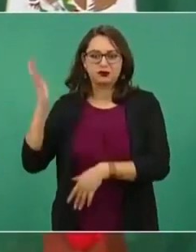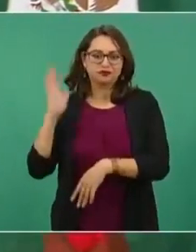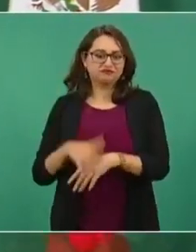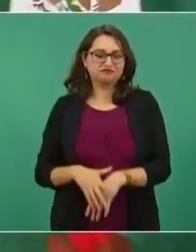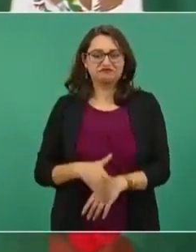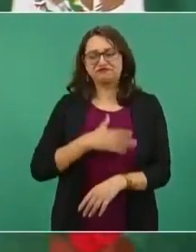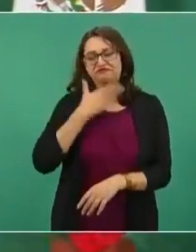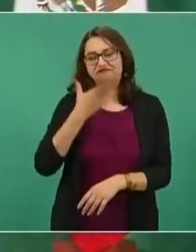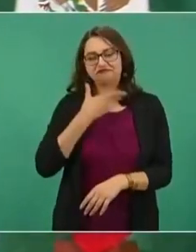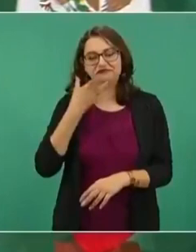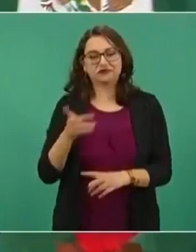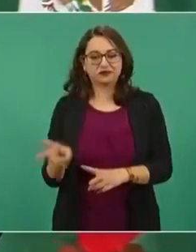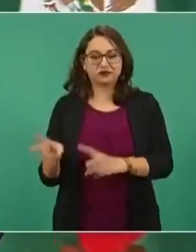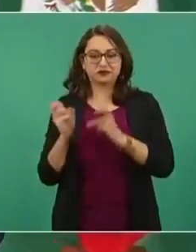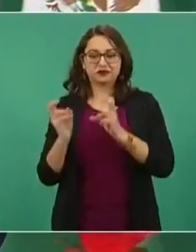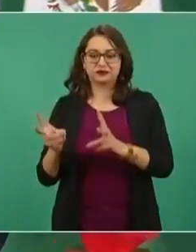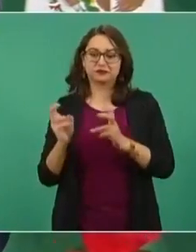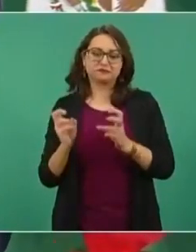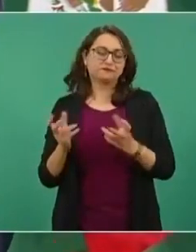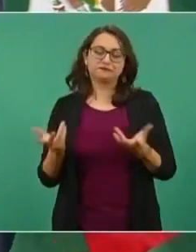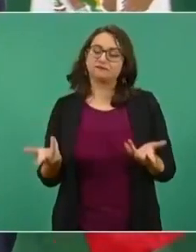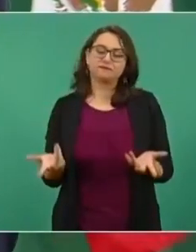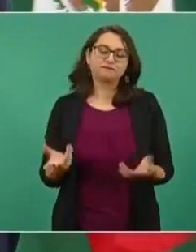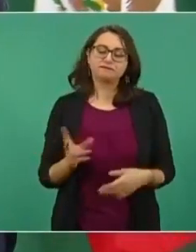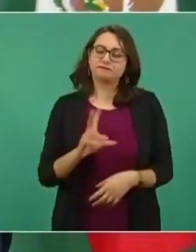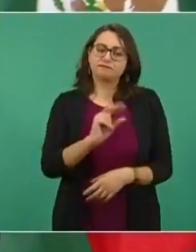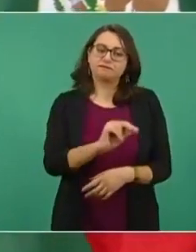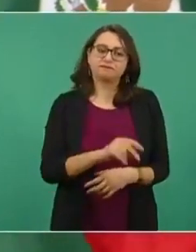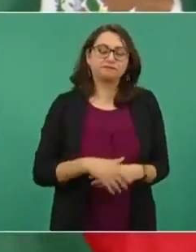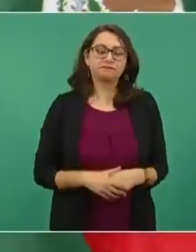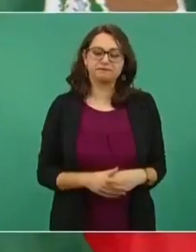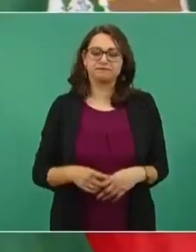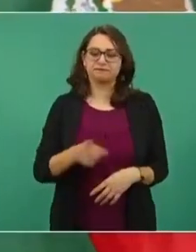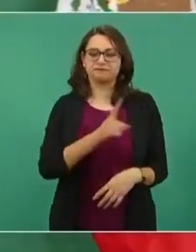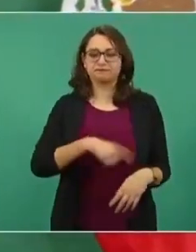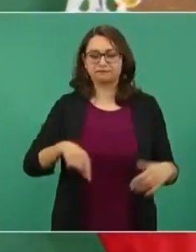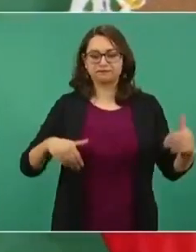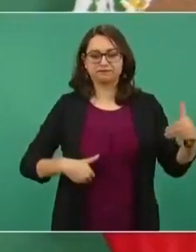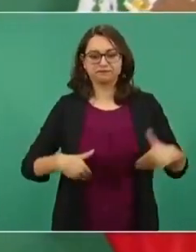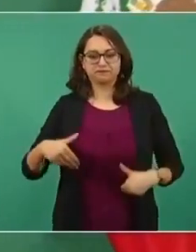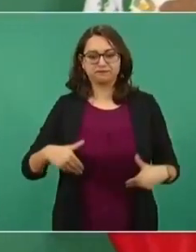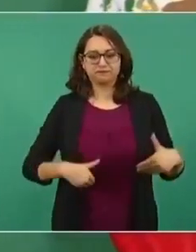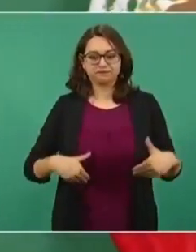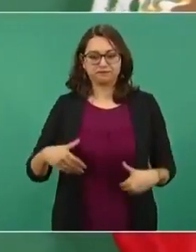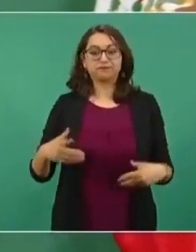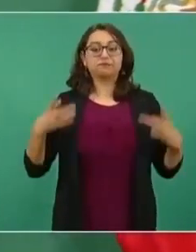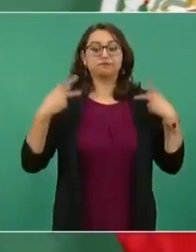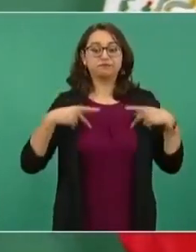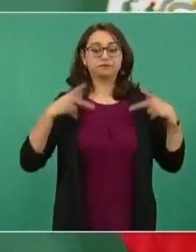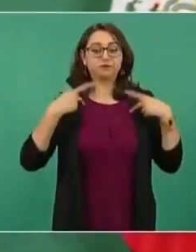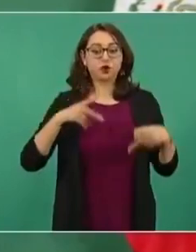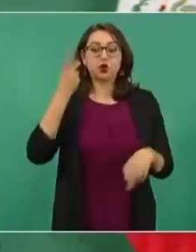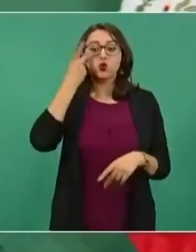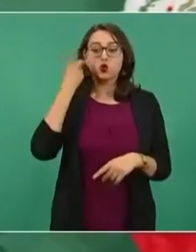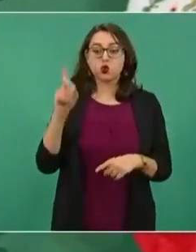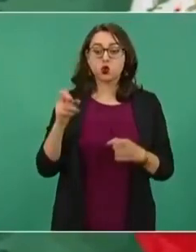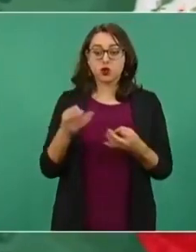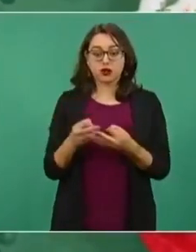robando. Entonces, acá los ejidatarios, que